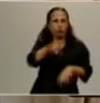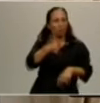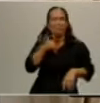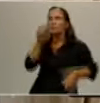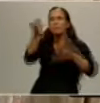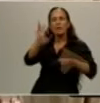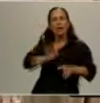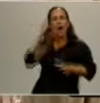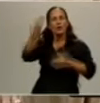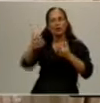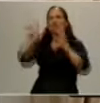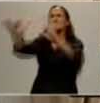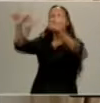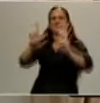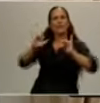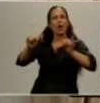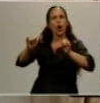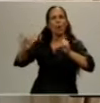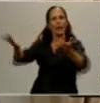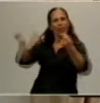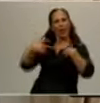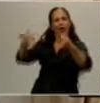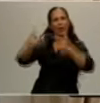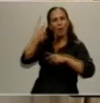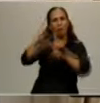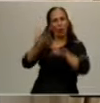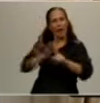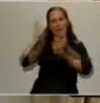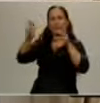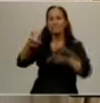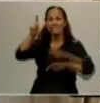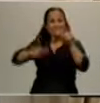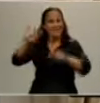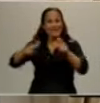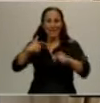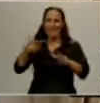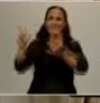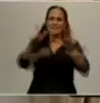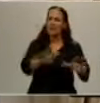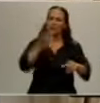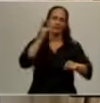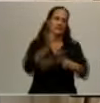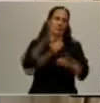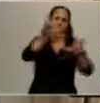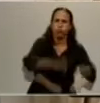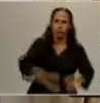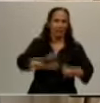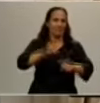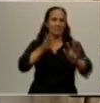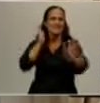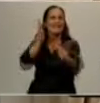para el sacrificio. Y nadie podía escapar de ese laberinto. Sin embargo, una